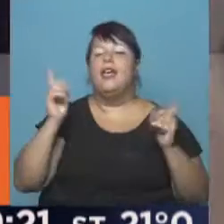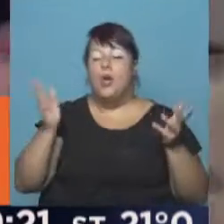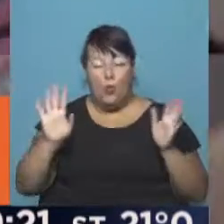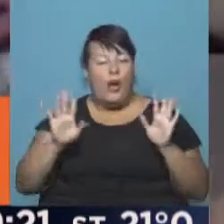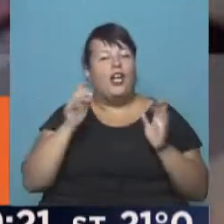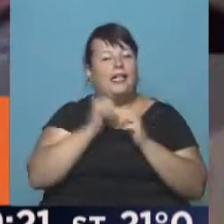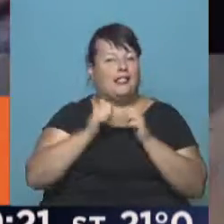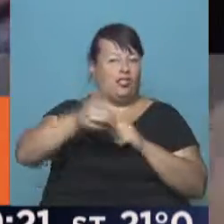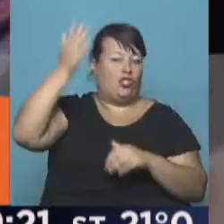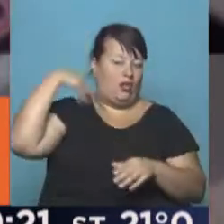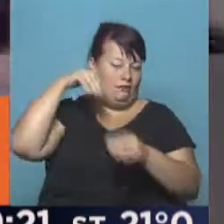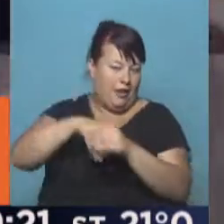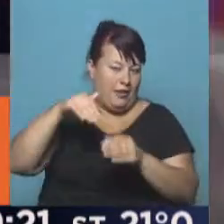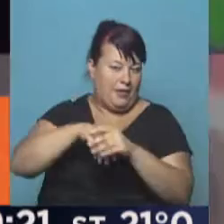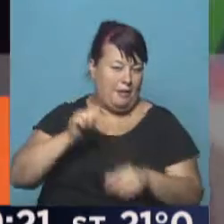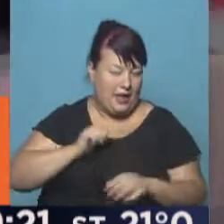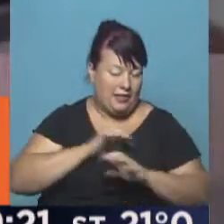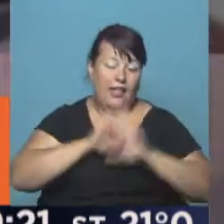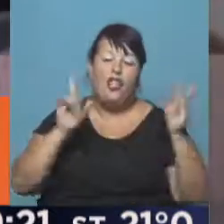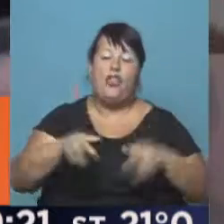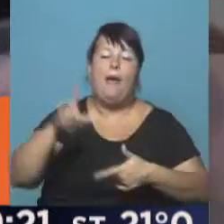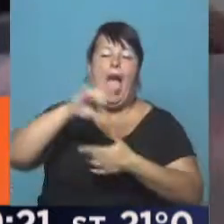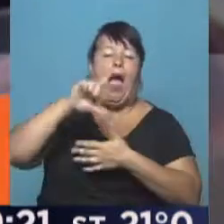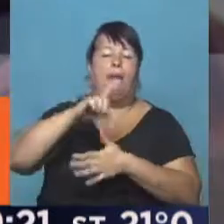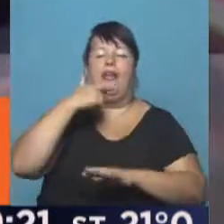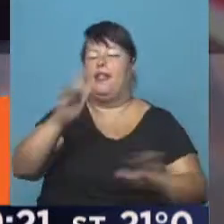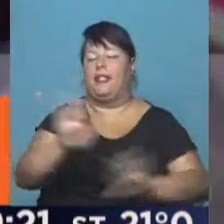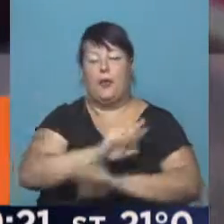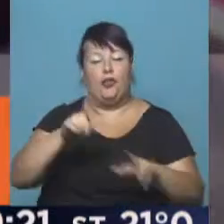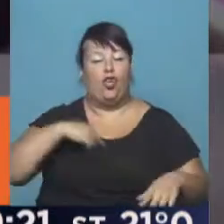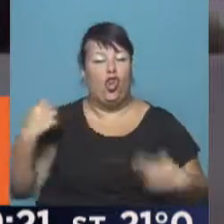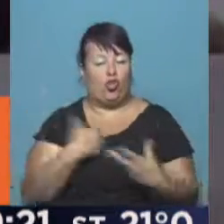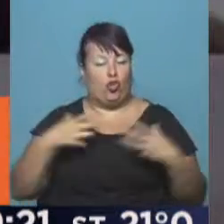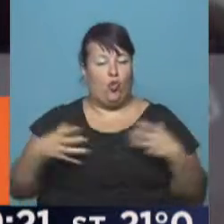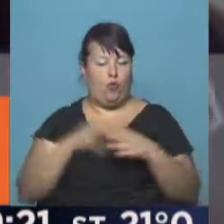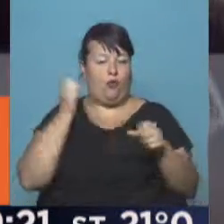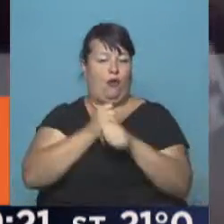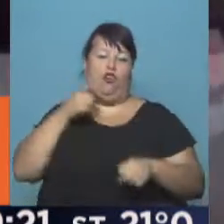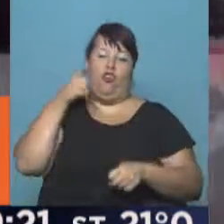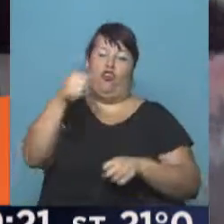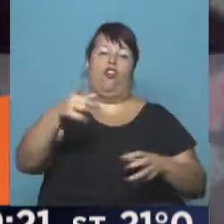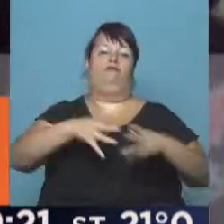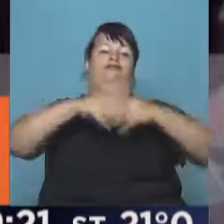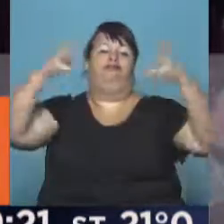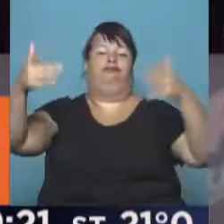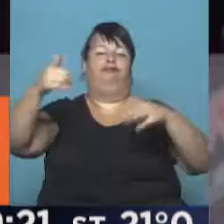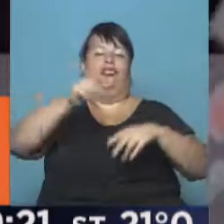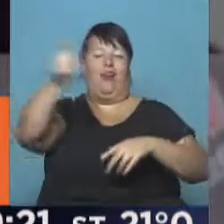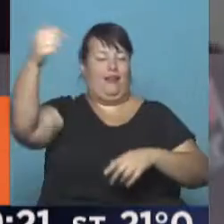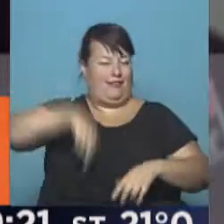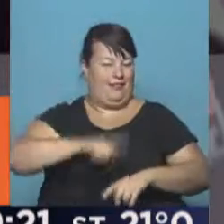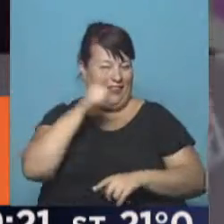son históricas sus intervenciones militares. Entonces también América Latina dice, actuemos nosotros e impidamos que el gigante del norte